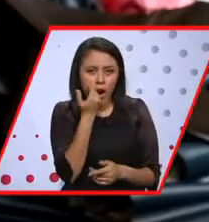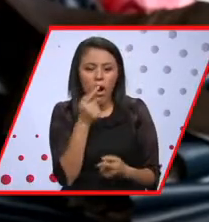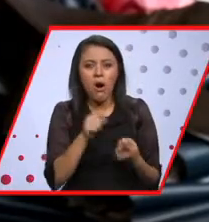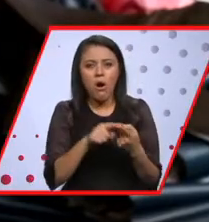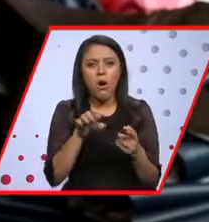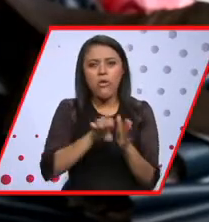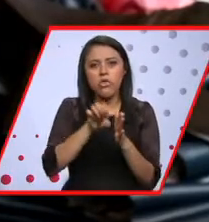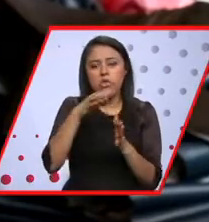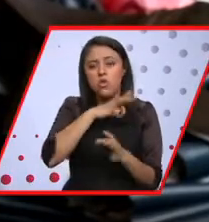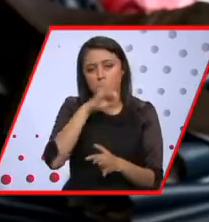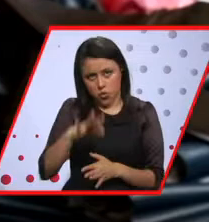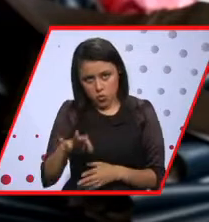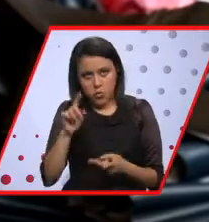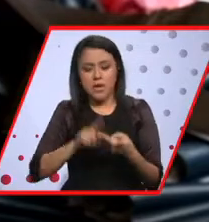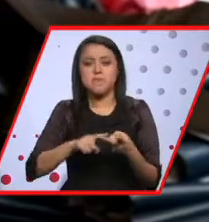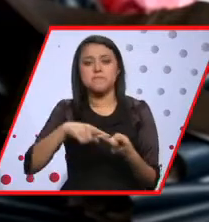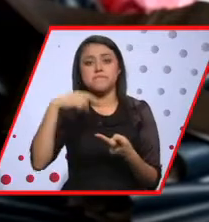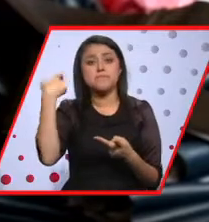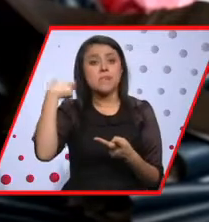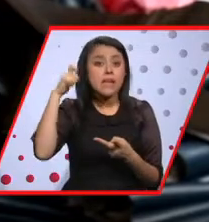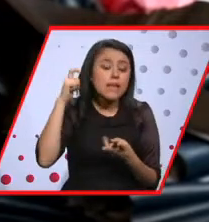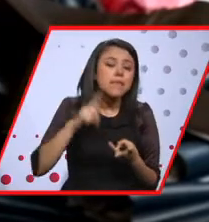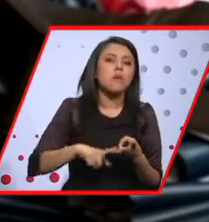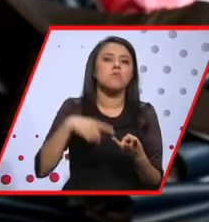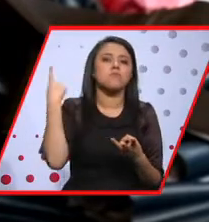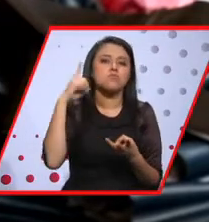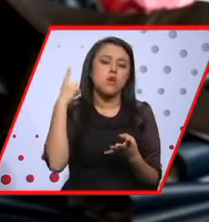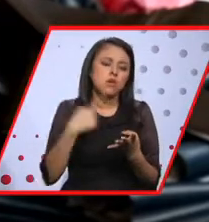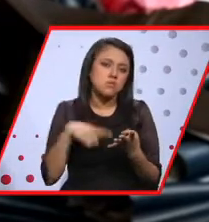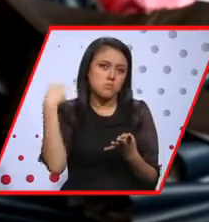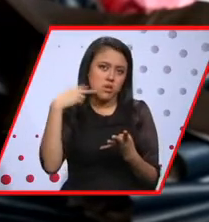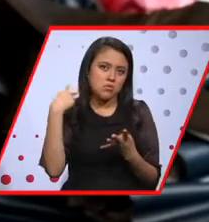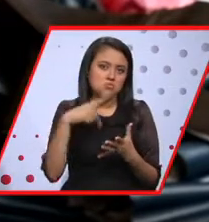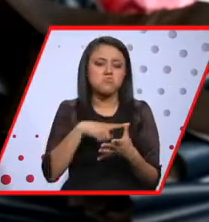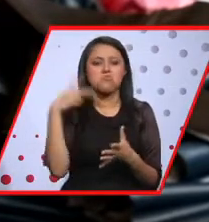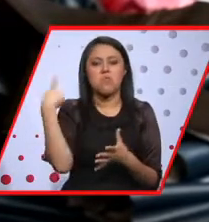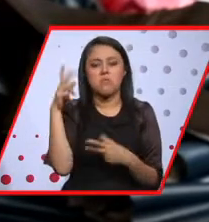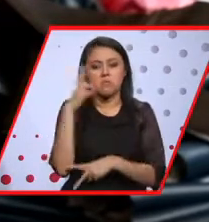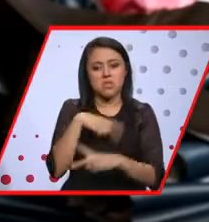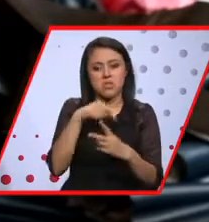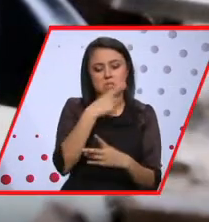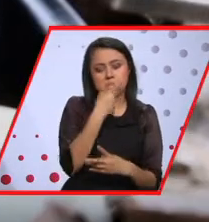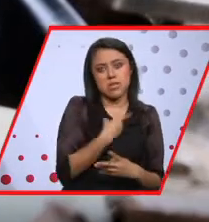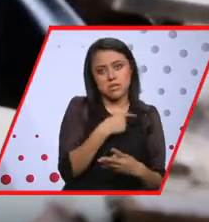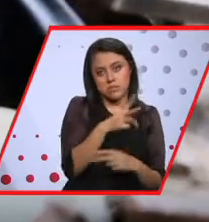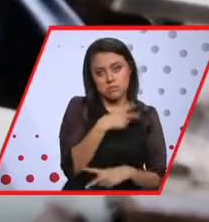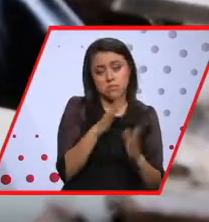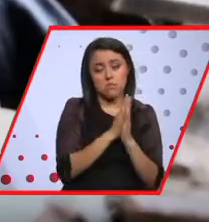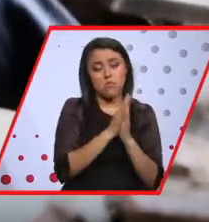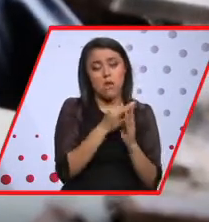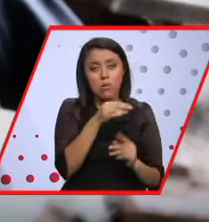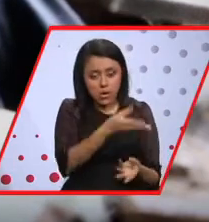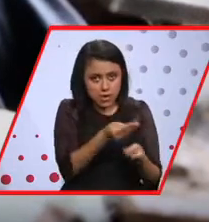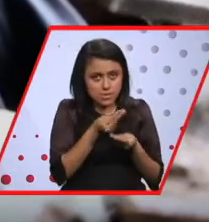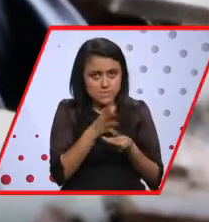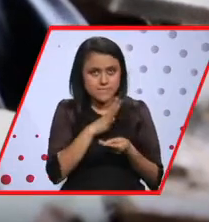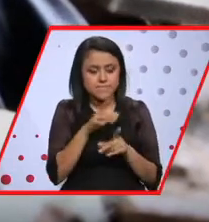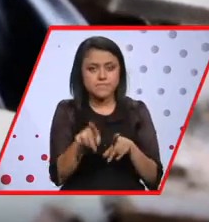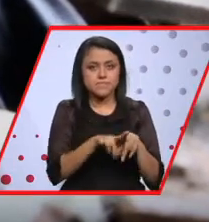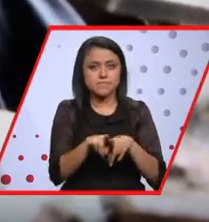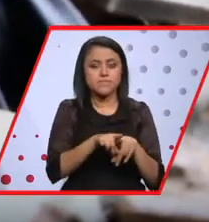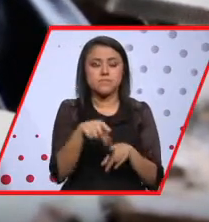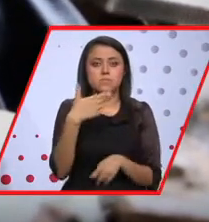Toluca, Querétaro, Durango, Veracruz, Puebla, pues, varias partes de la República. El trabajo de los hermanos